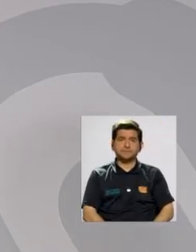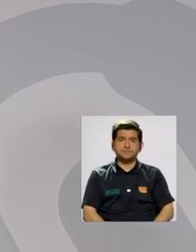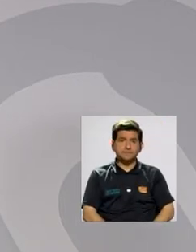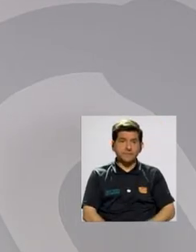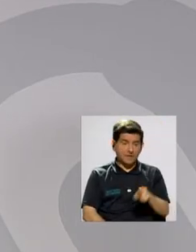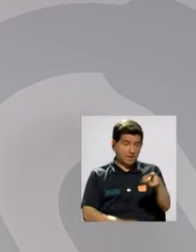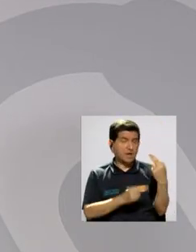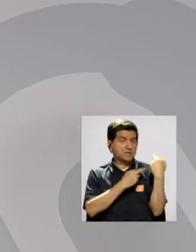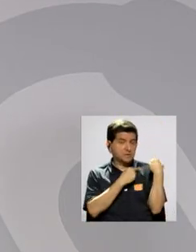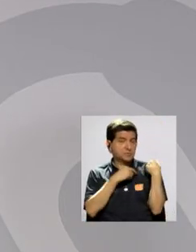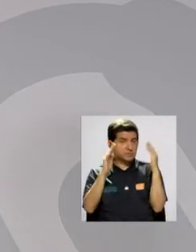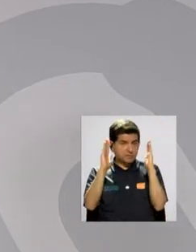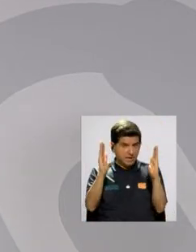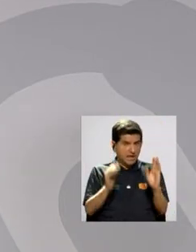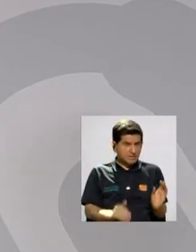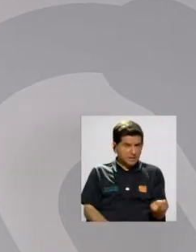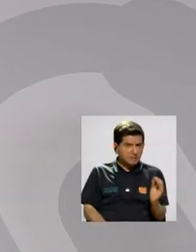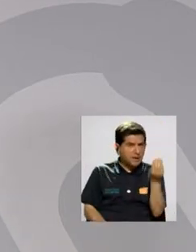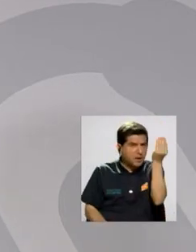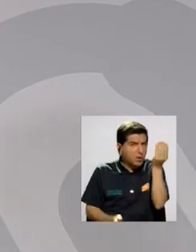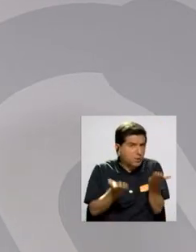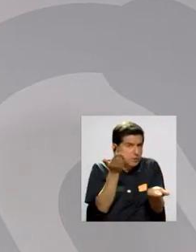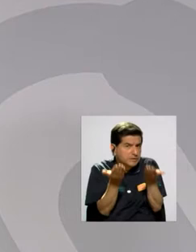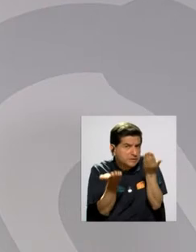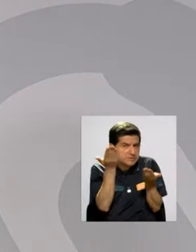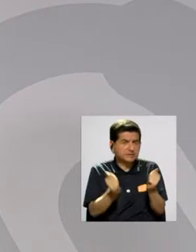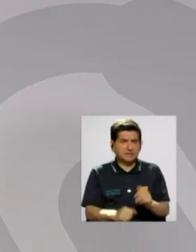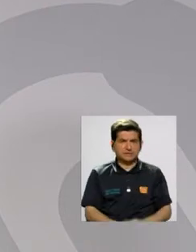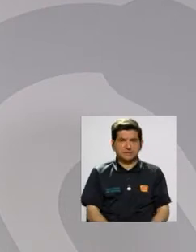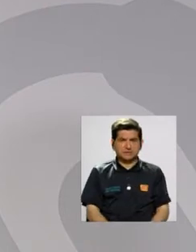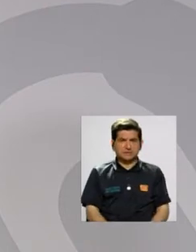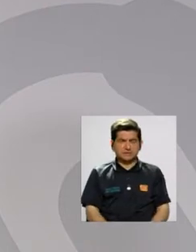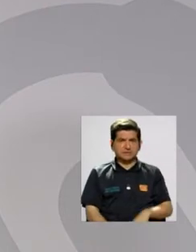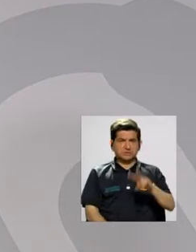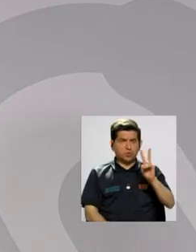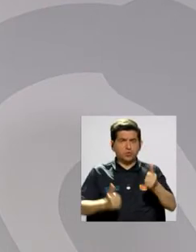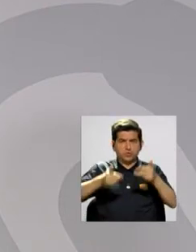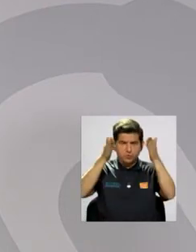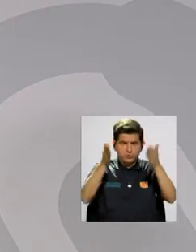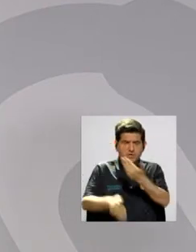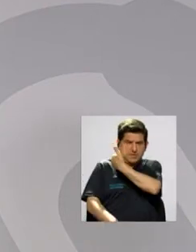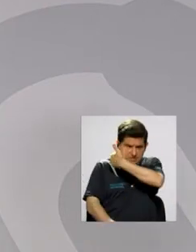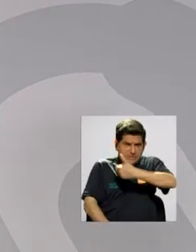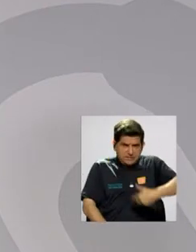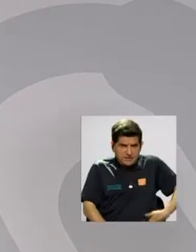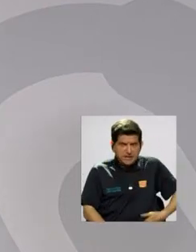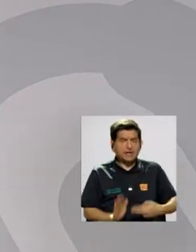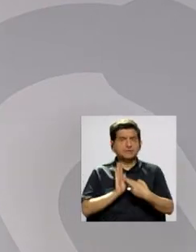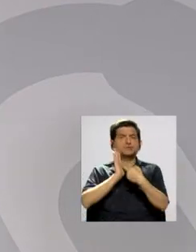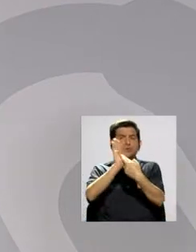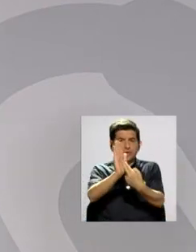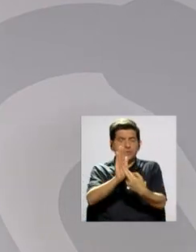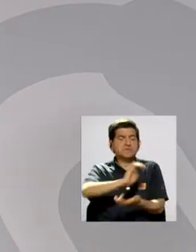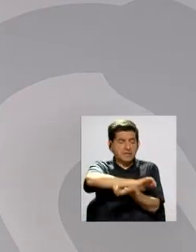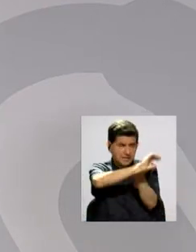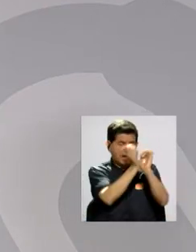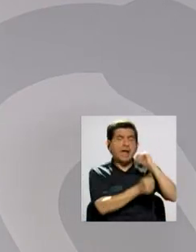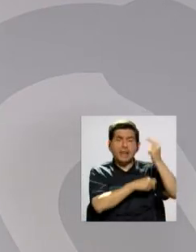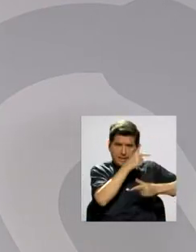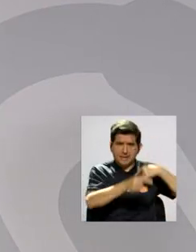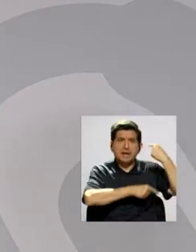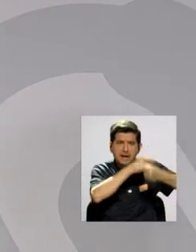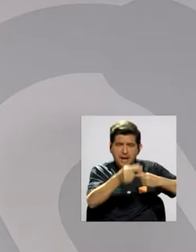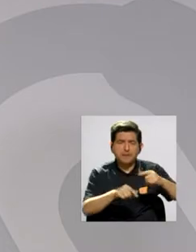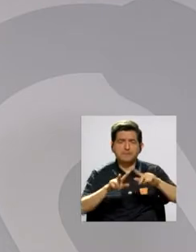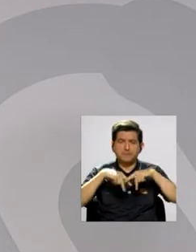grande esa responsabilidad a esas juventudes, inclusive teniendo a dos candidatos presidenciables que representan el cambio generacional